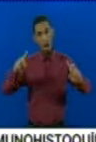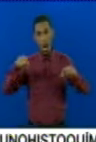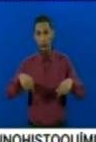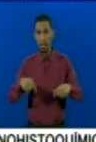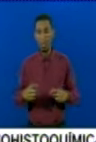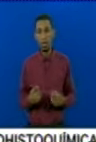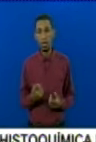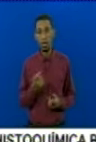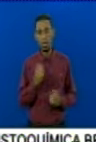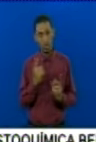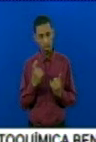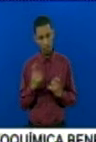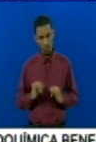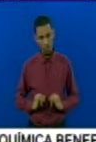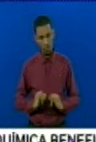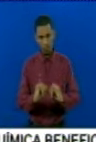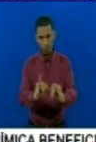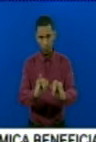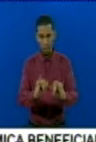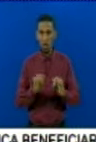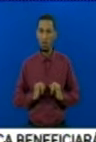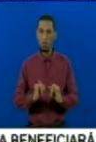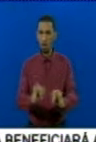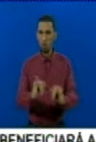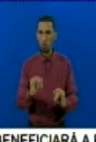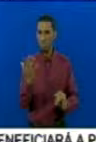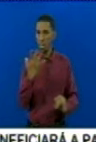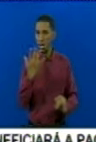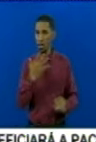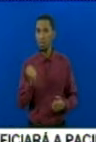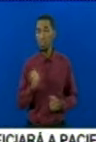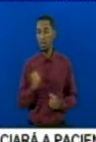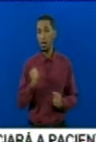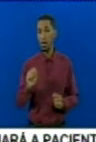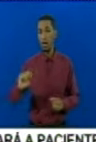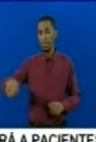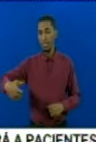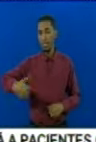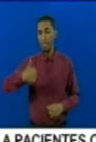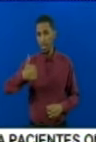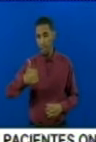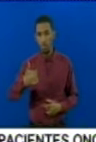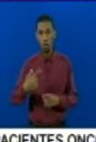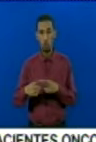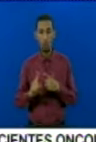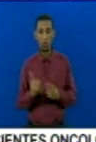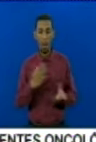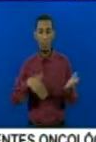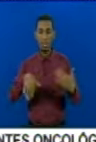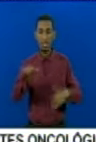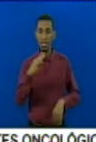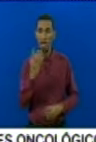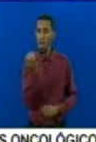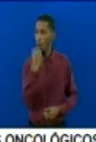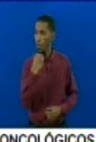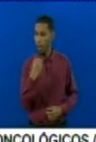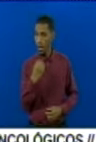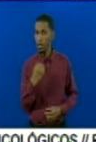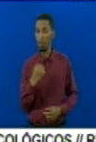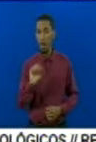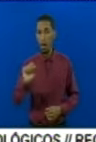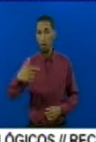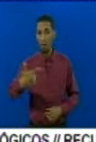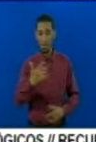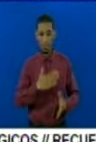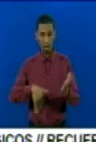amplia información de nuestro presidente, acompañado de la ministra de Comercio Interior y el viceministro primero del